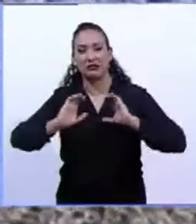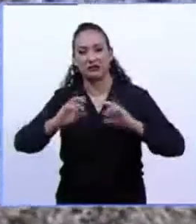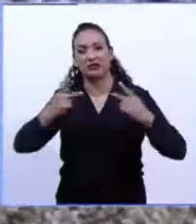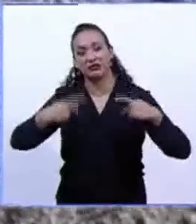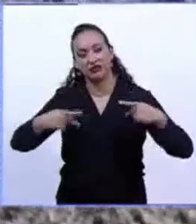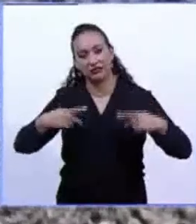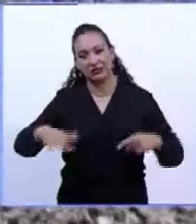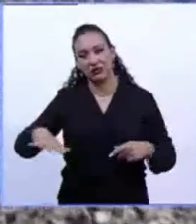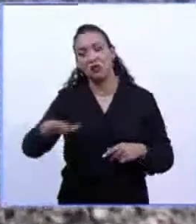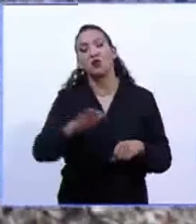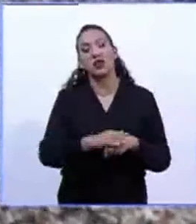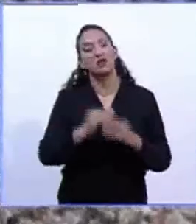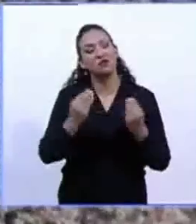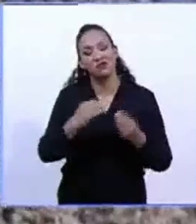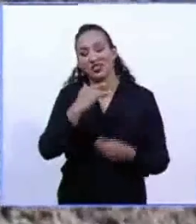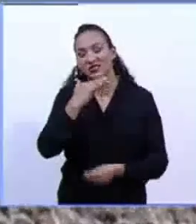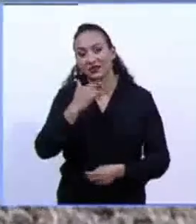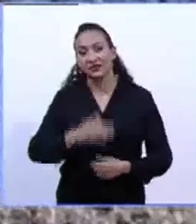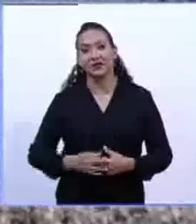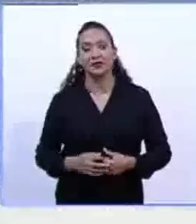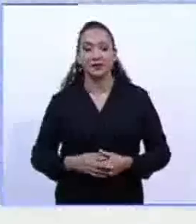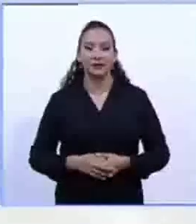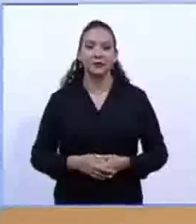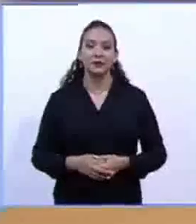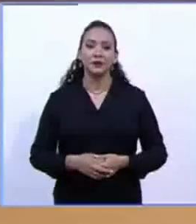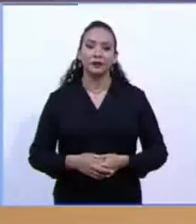los residuos.